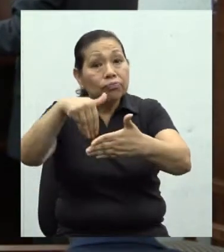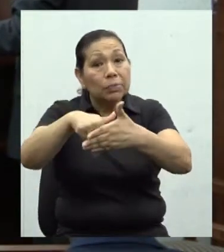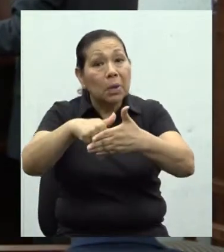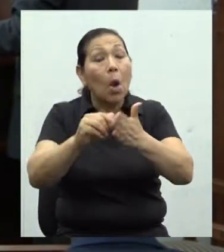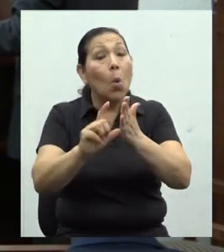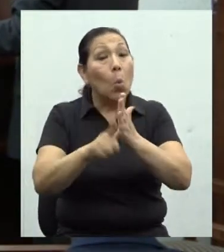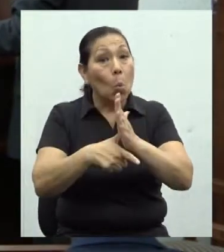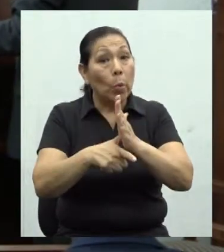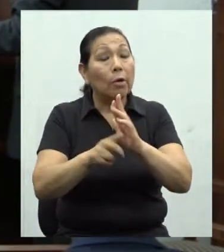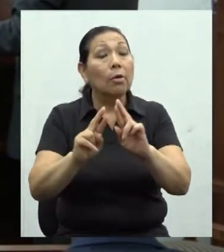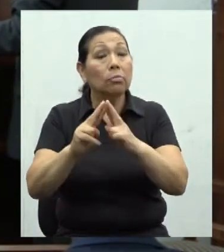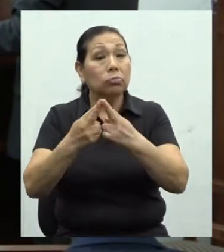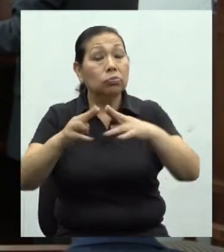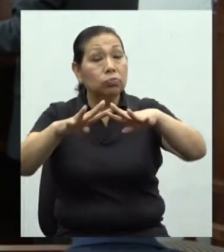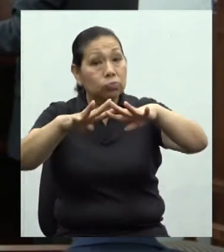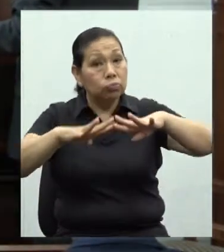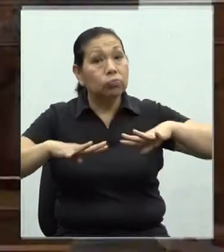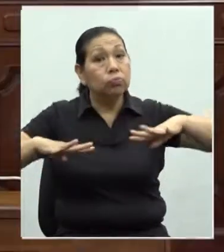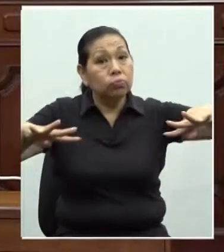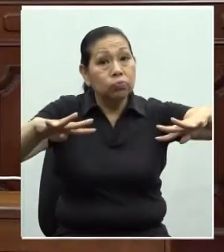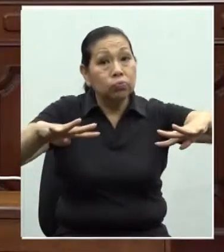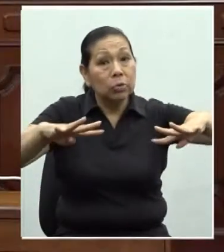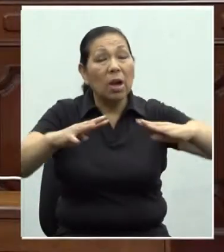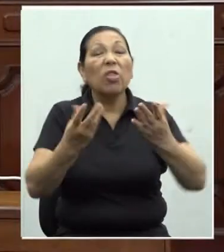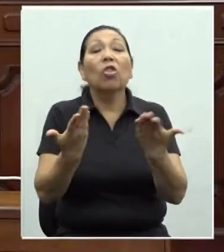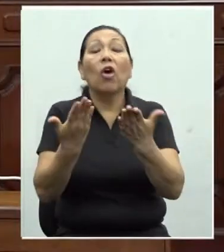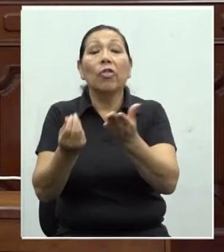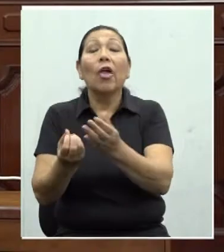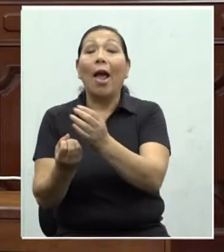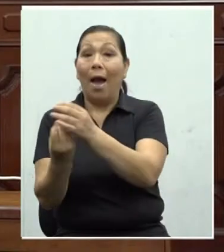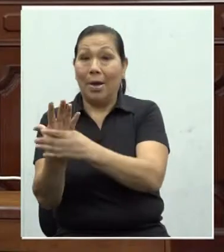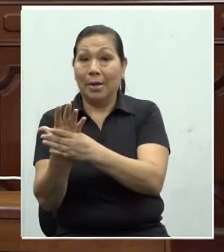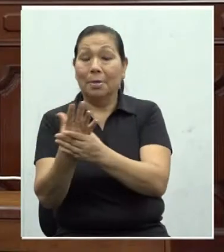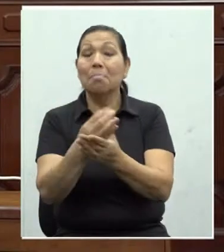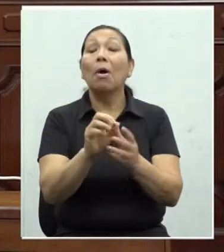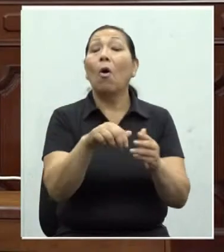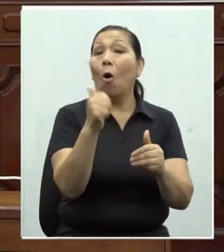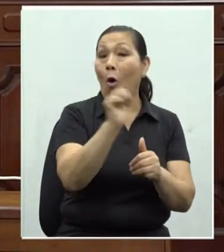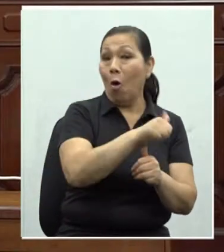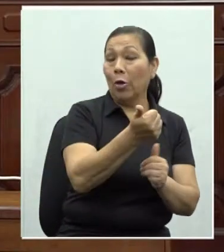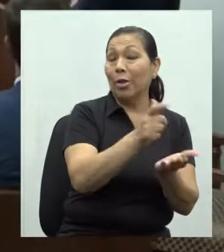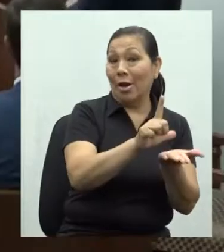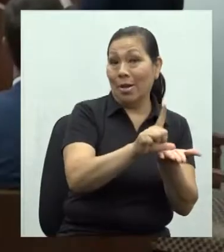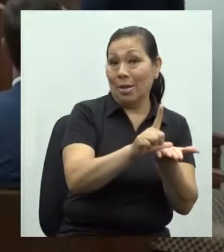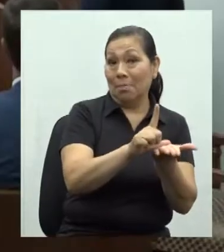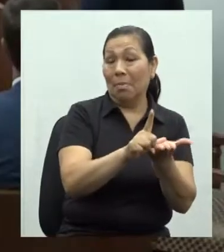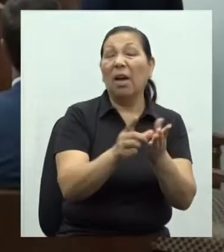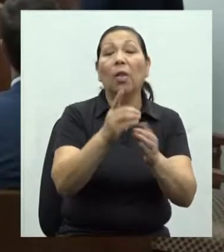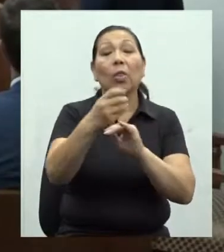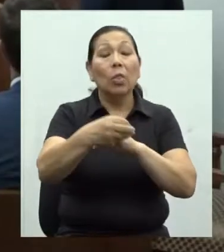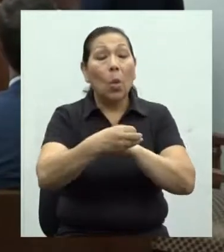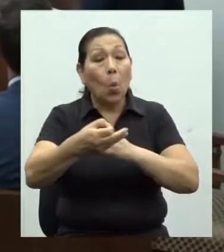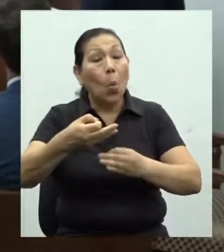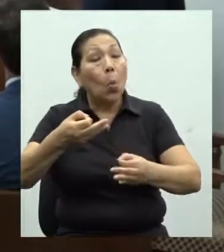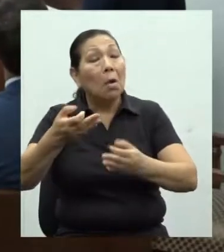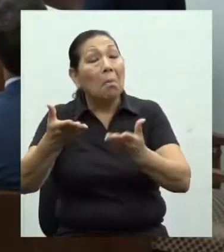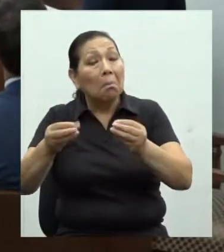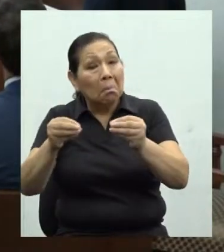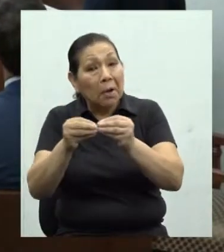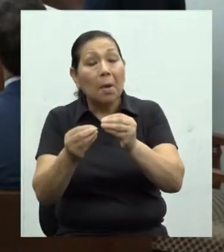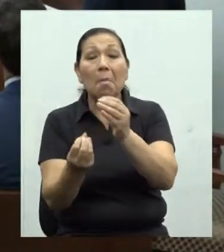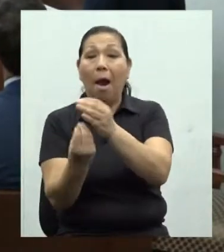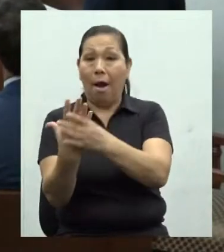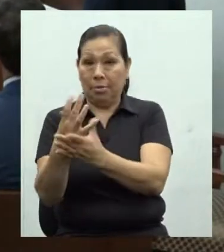constitucionales, luego de sesionar en audiencias públicas en Arequipa y Lima. Los casos provenían de los distritos judiciales